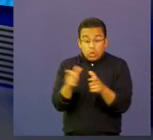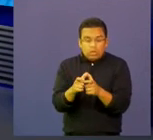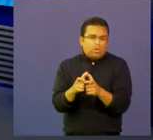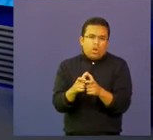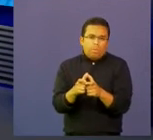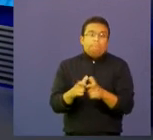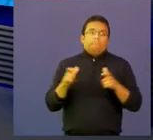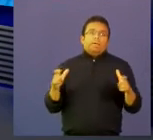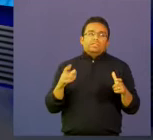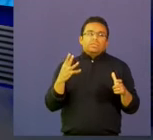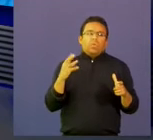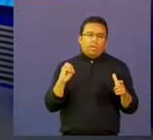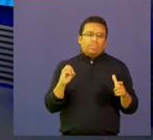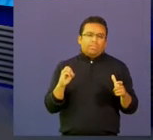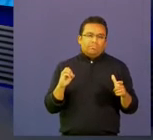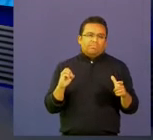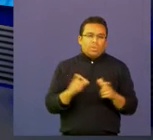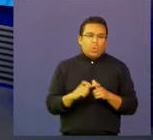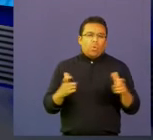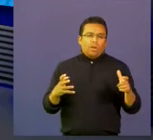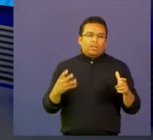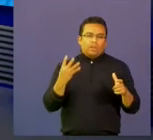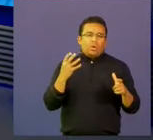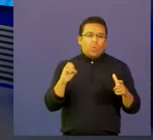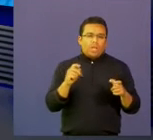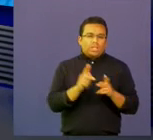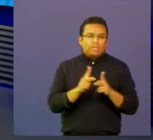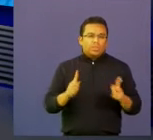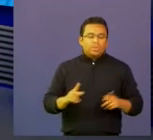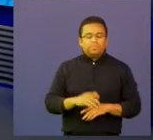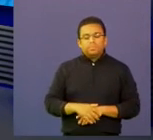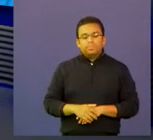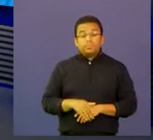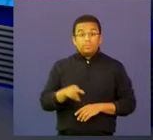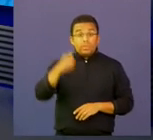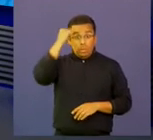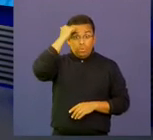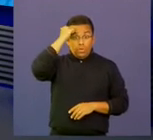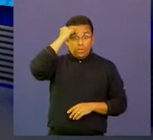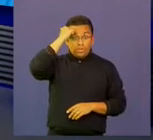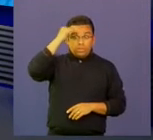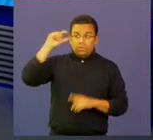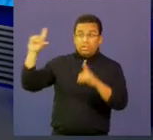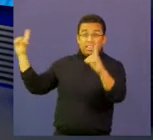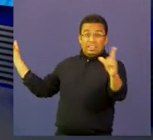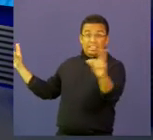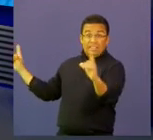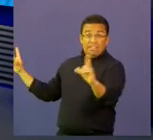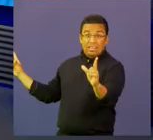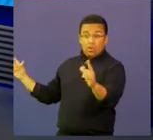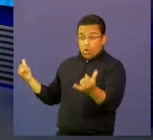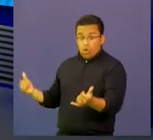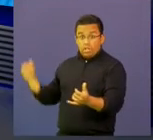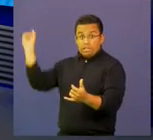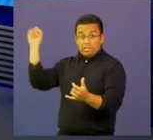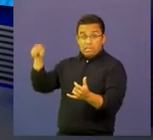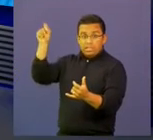40 seguramente. Y el profesor entonces anota en un tablero menos sofisticado del que está en esa